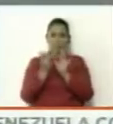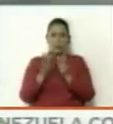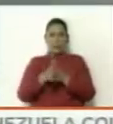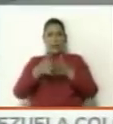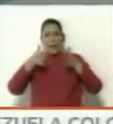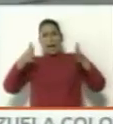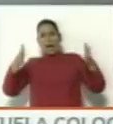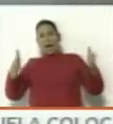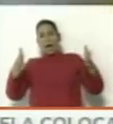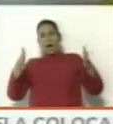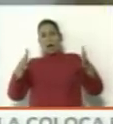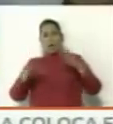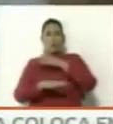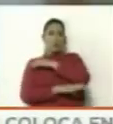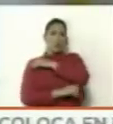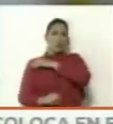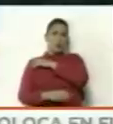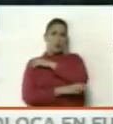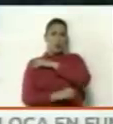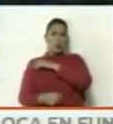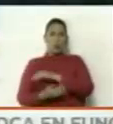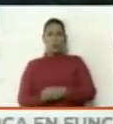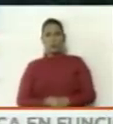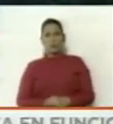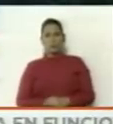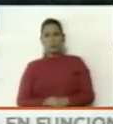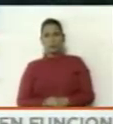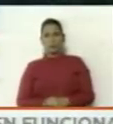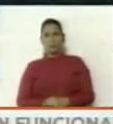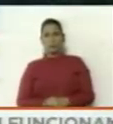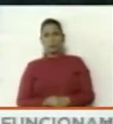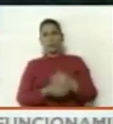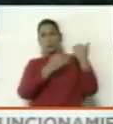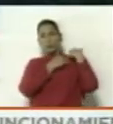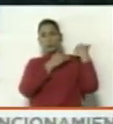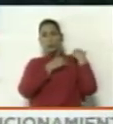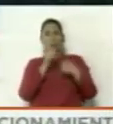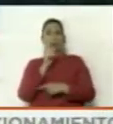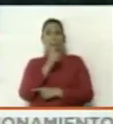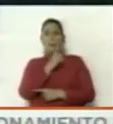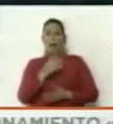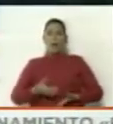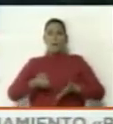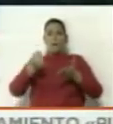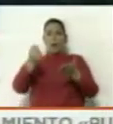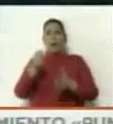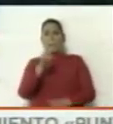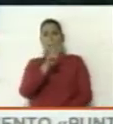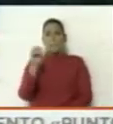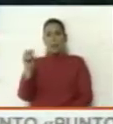gigantesco robo representado en los llamados bonos 2020.